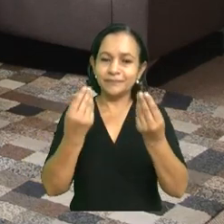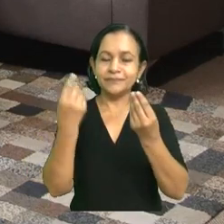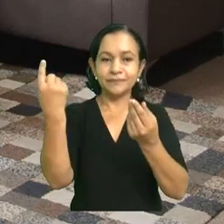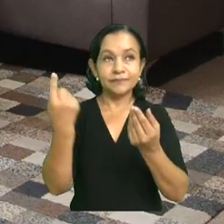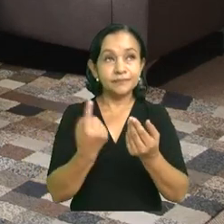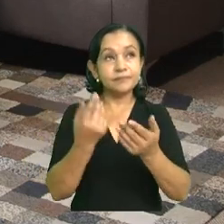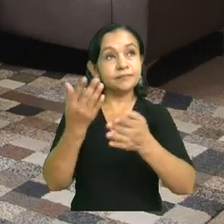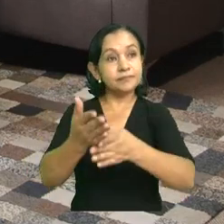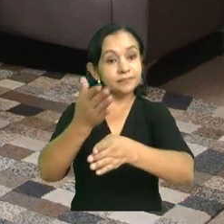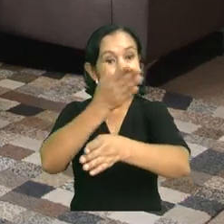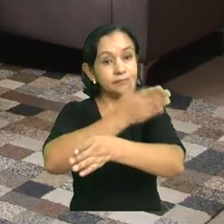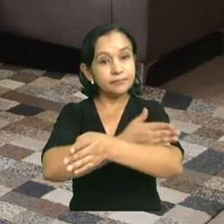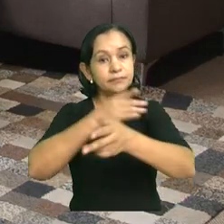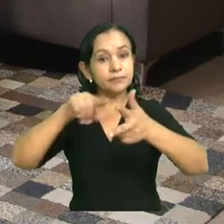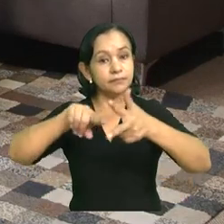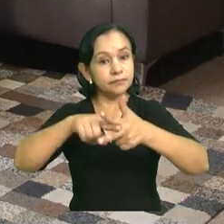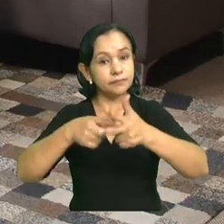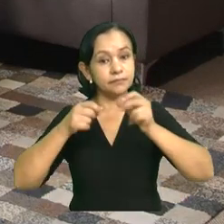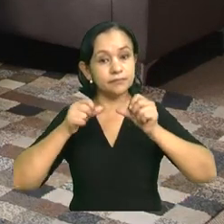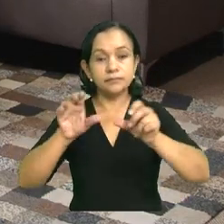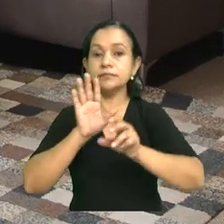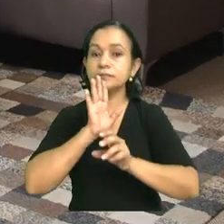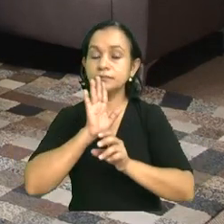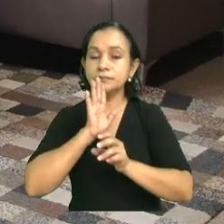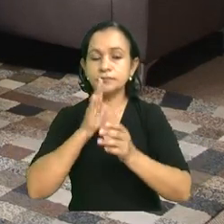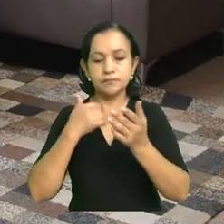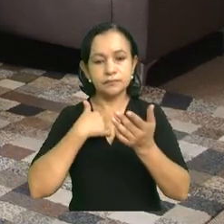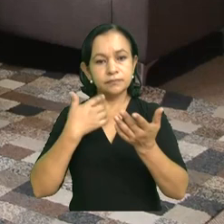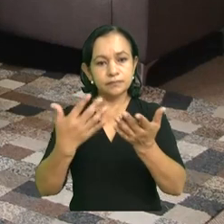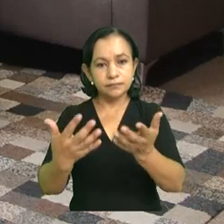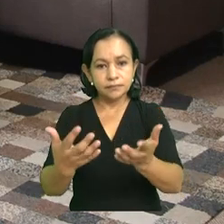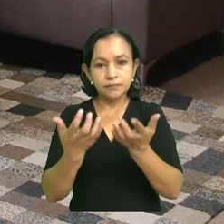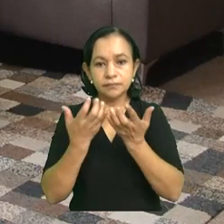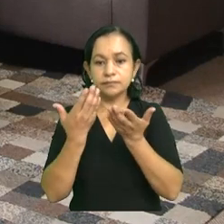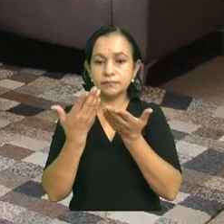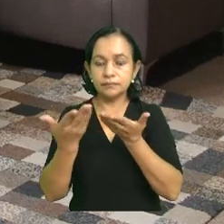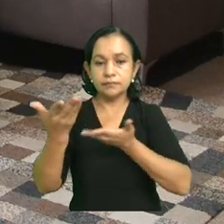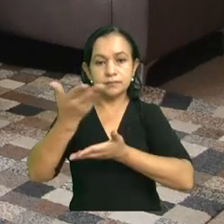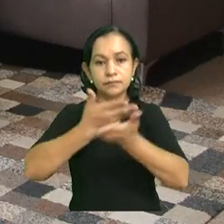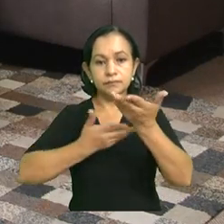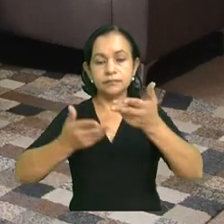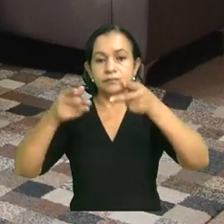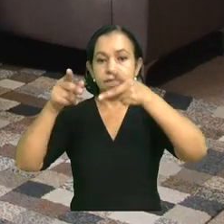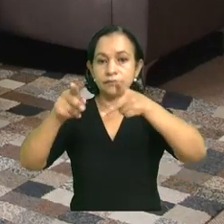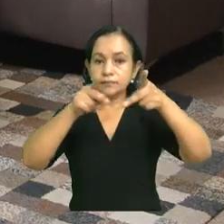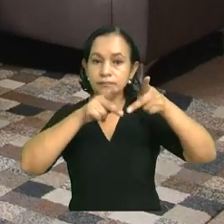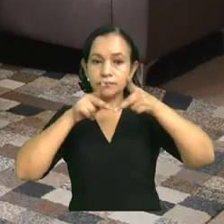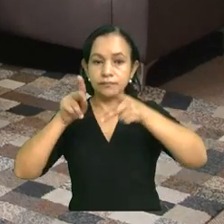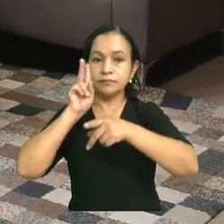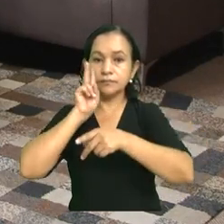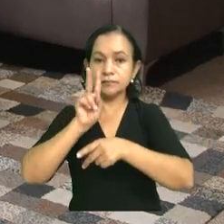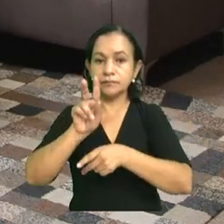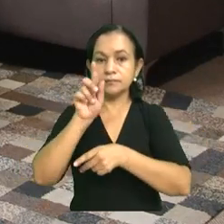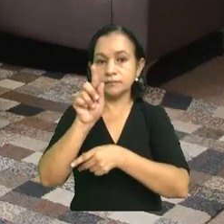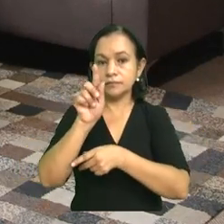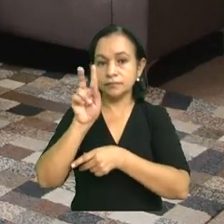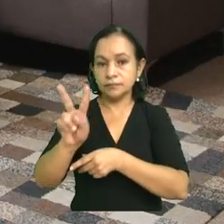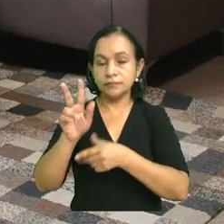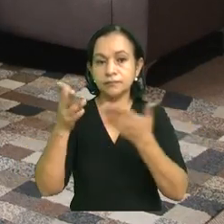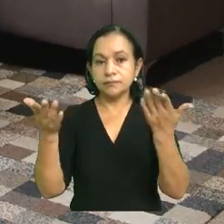Compañera, antes de continuar con nuestro proceso de conversación, quisiera compartir con nuestra audiencia un video en el que